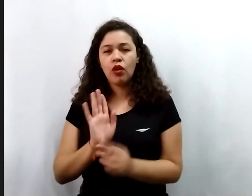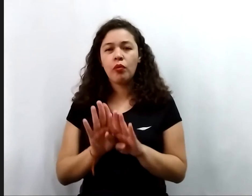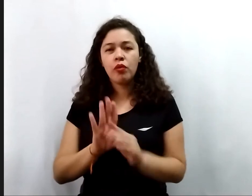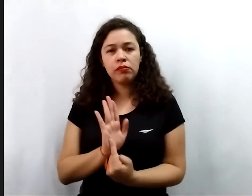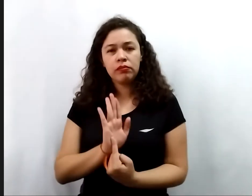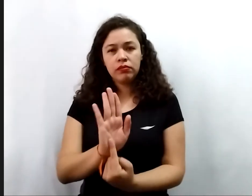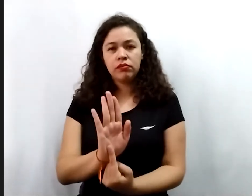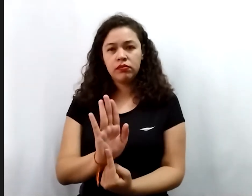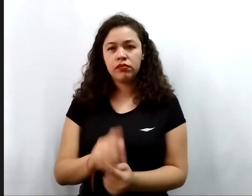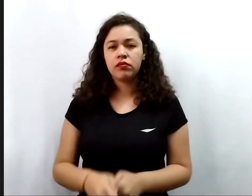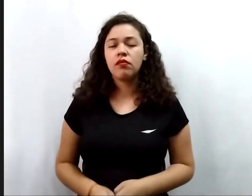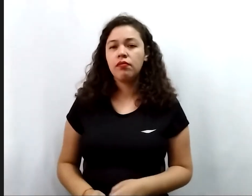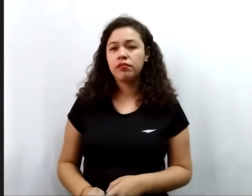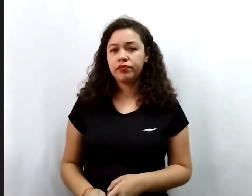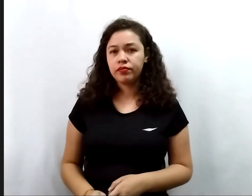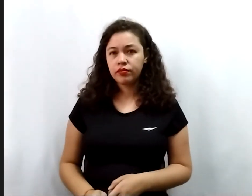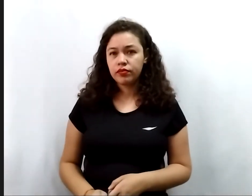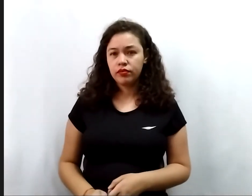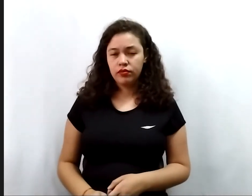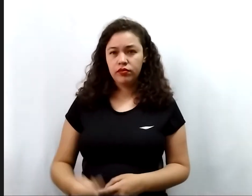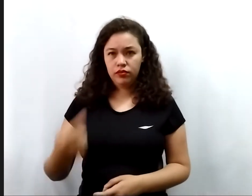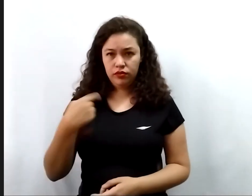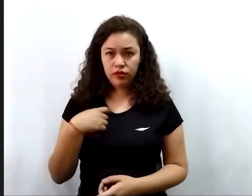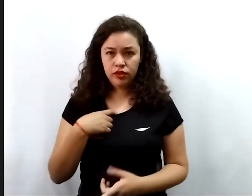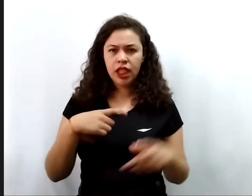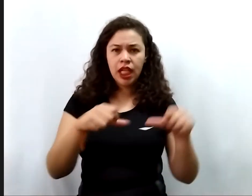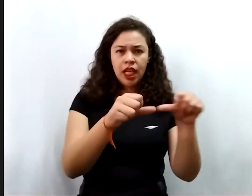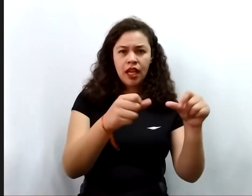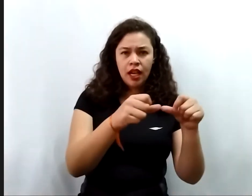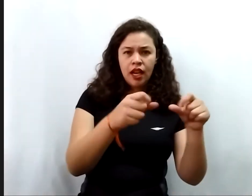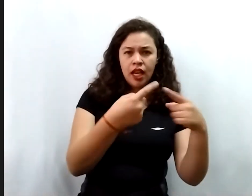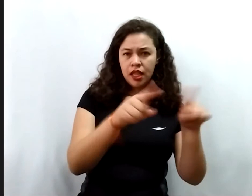Yo formo parte, he trabajado en diferentes ámbitos.